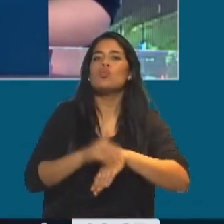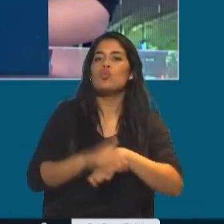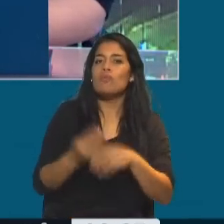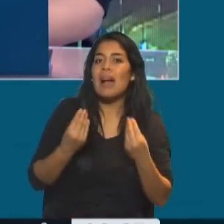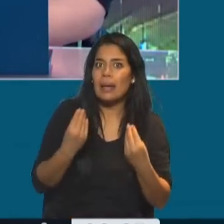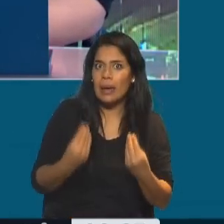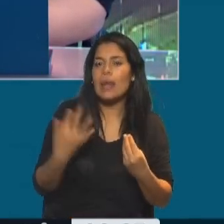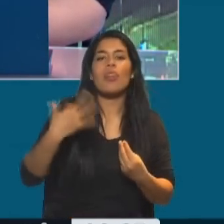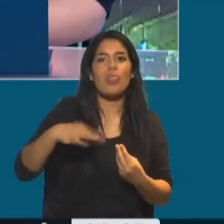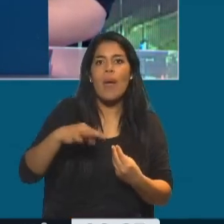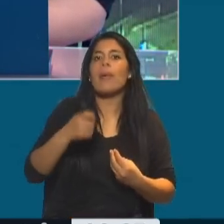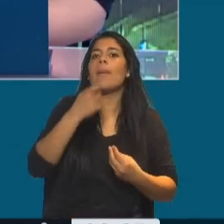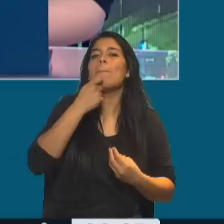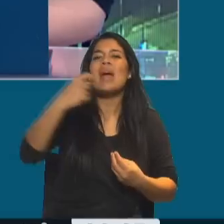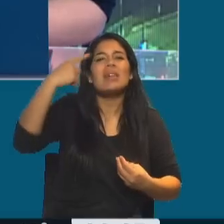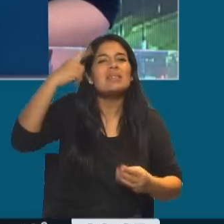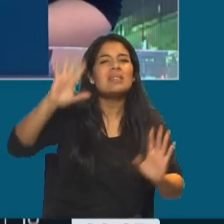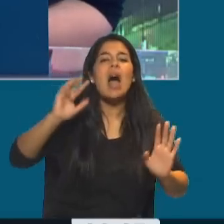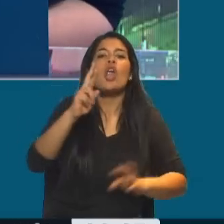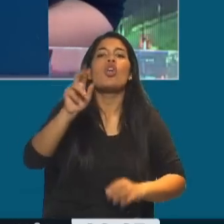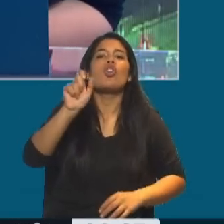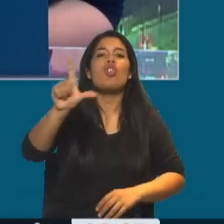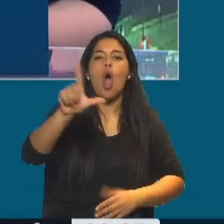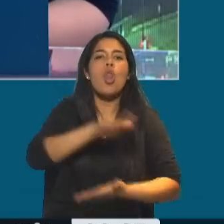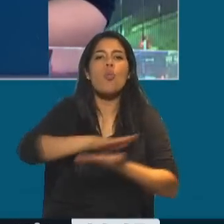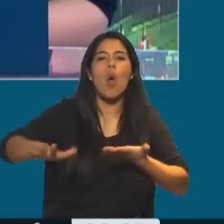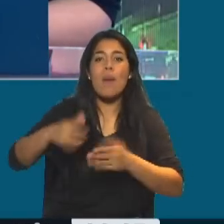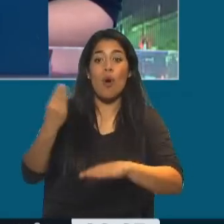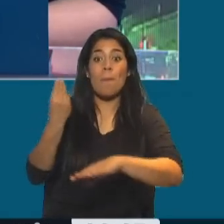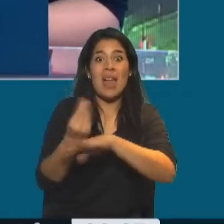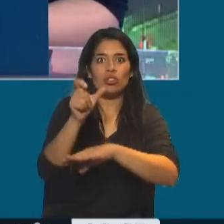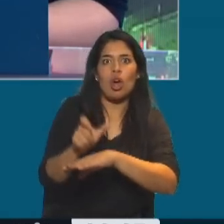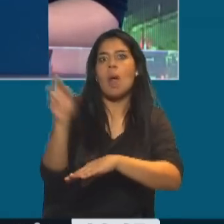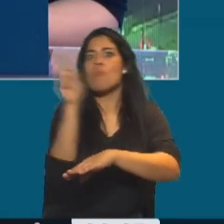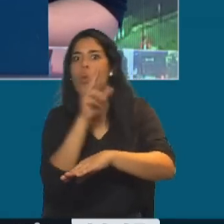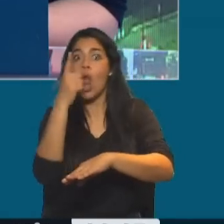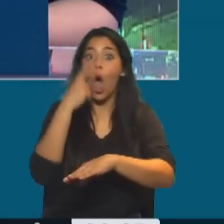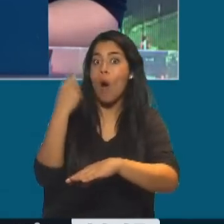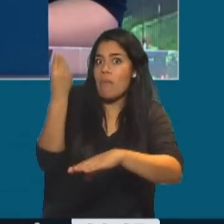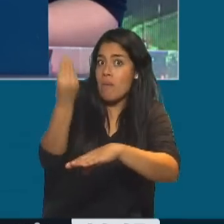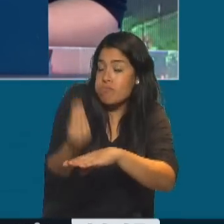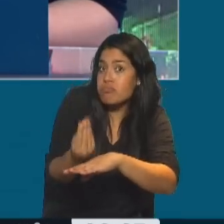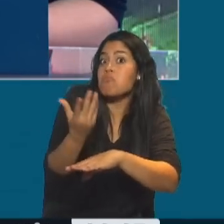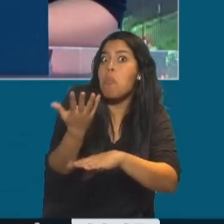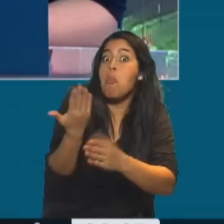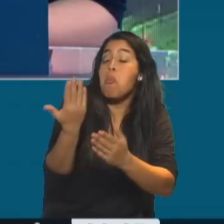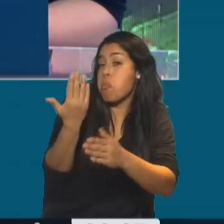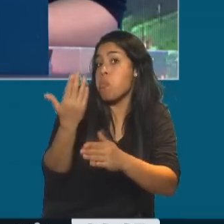¿no?, el nuevo ministro de Economía o la nueva ministra, porque también se hablaba de una mujer que pueda